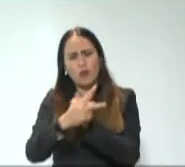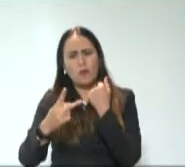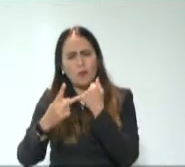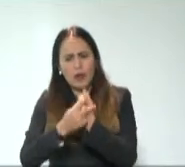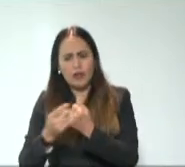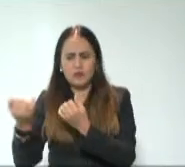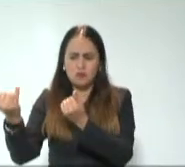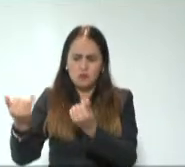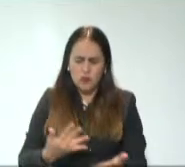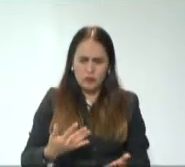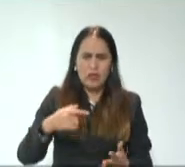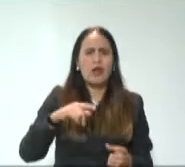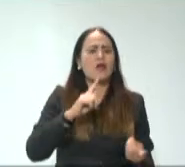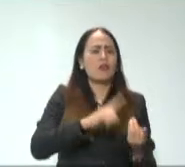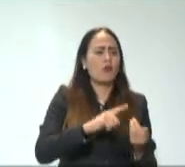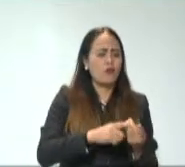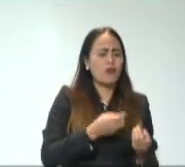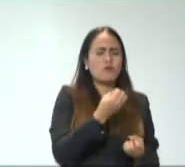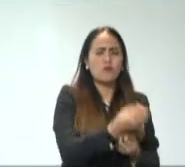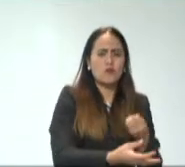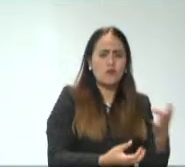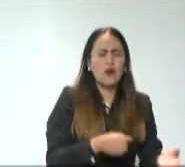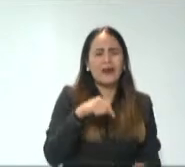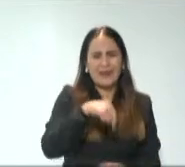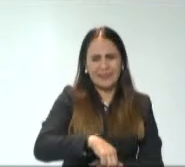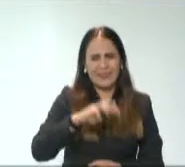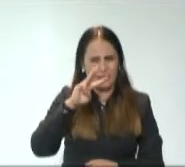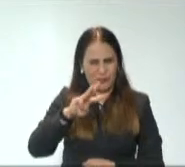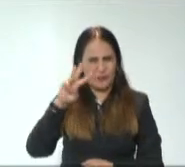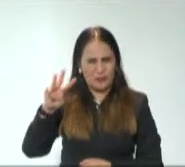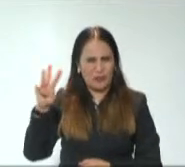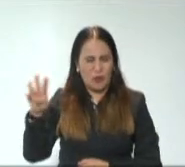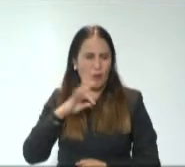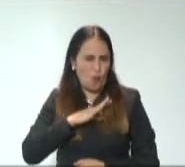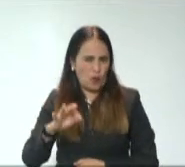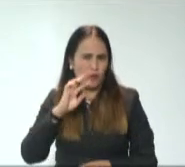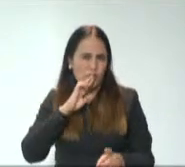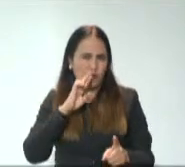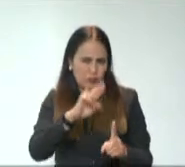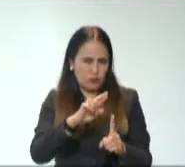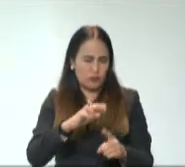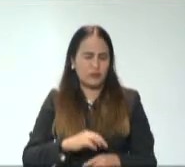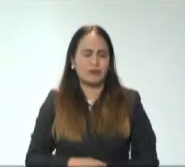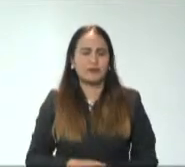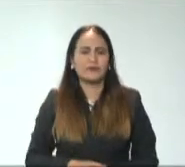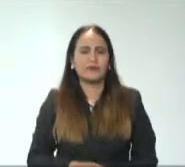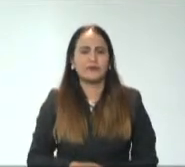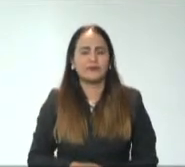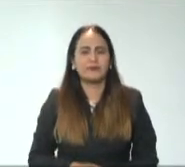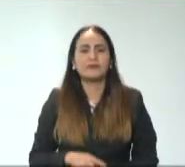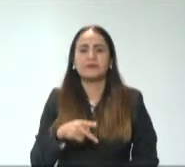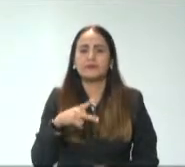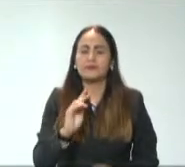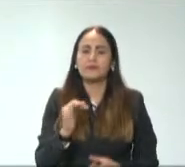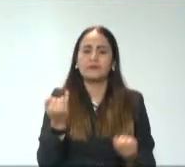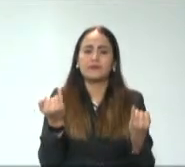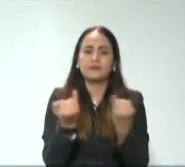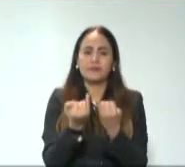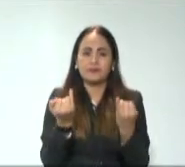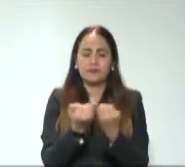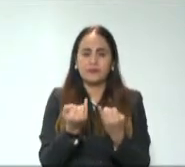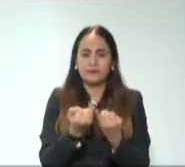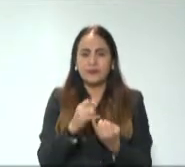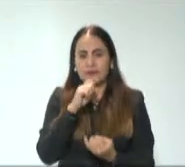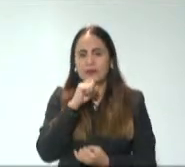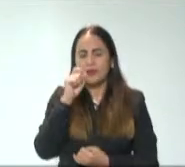se ha canalizado y esta plataforma nos ha permitido dar respuesta directa y concreta pero también estamos en